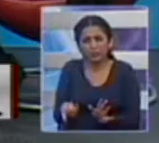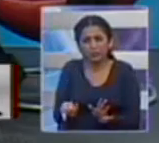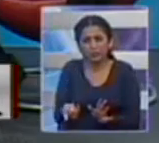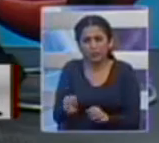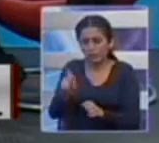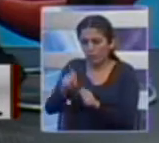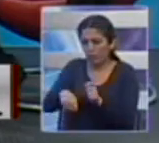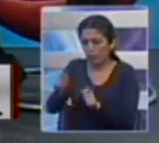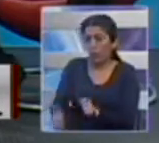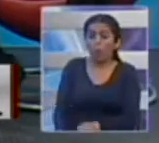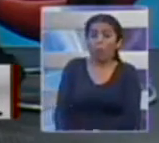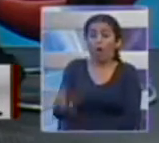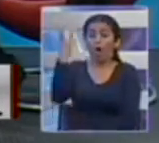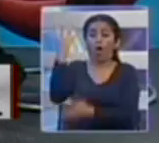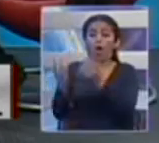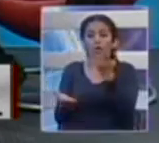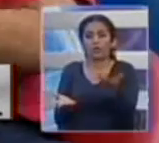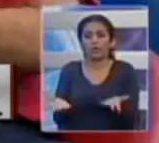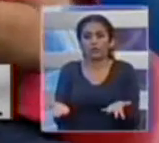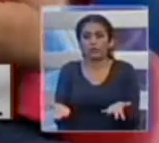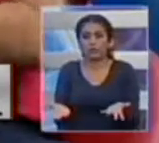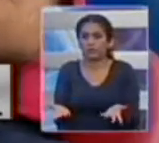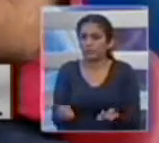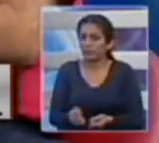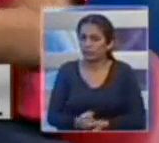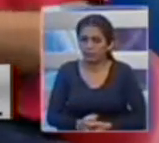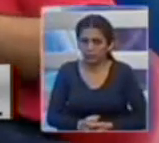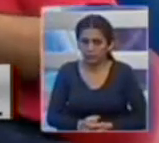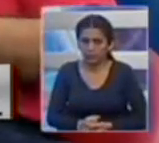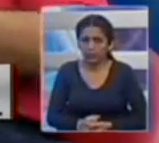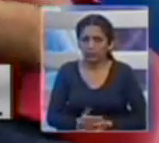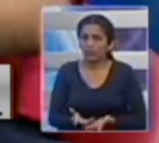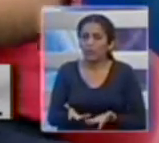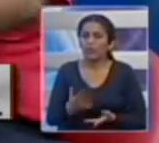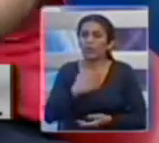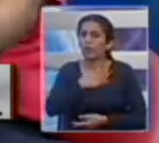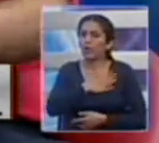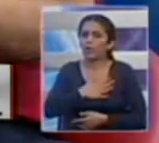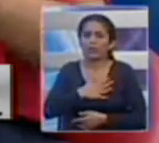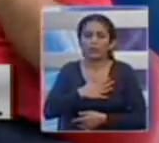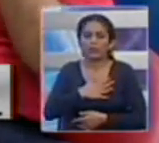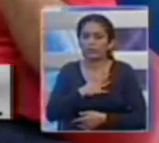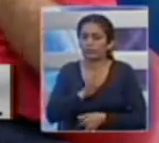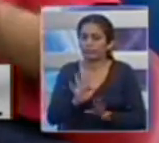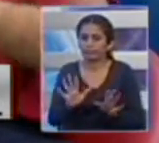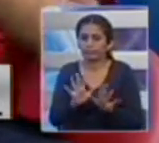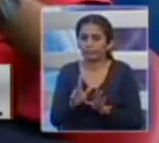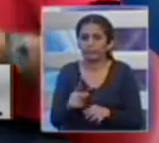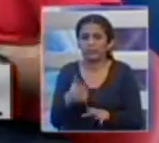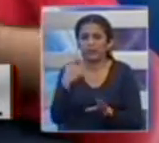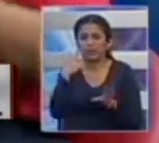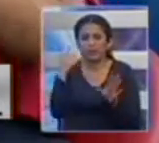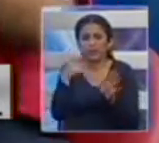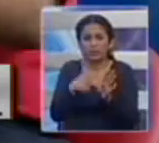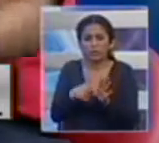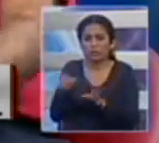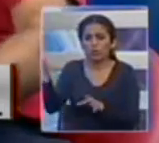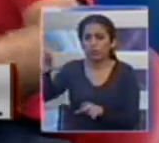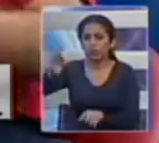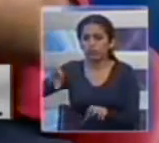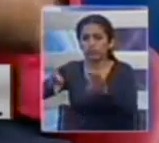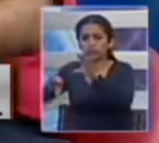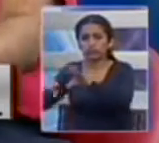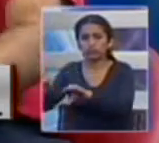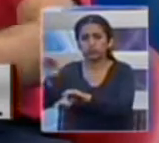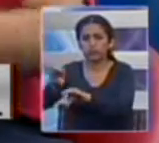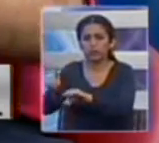tiene su trabajo, su actividad diaria no implica el manejo de combustible. Entonces usted echó una cantidad de gasolina, no debe saber que los